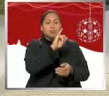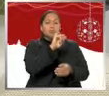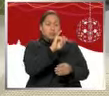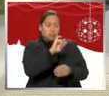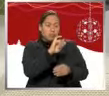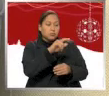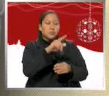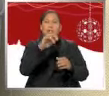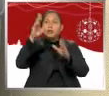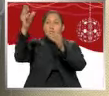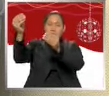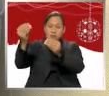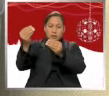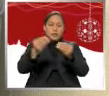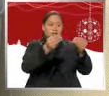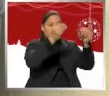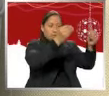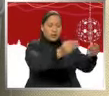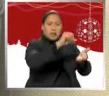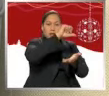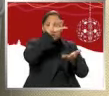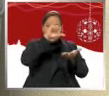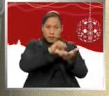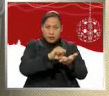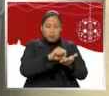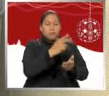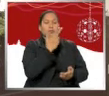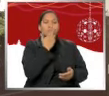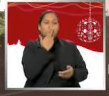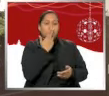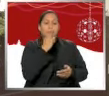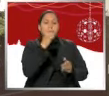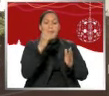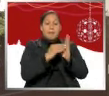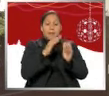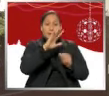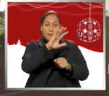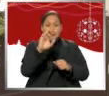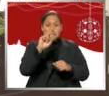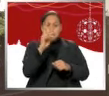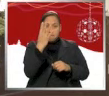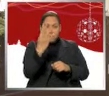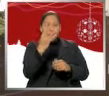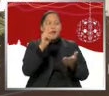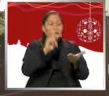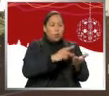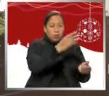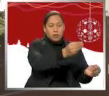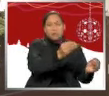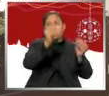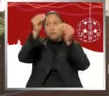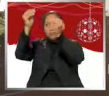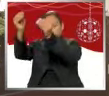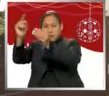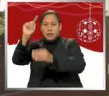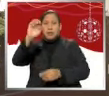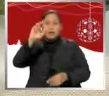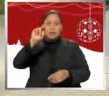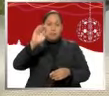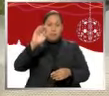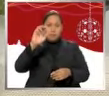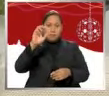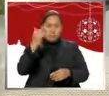del Tepeyac, la trajeron al centro para preservarla y en 1534 la regresaron al Tepeyac. Este es el